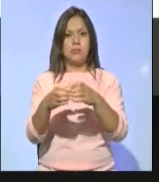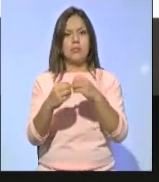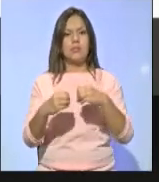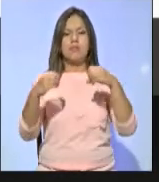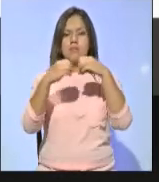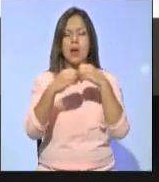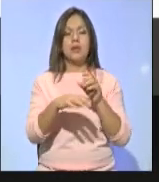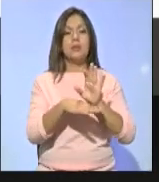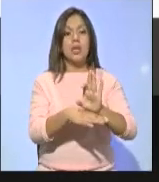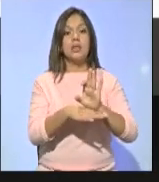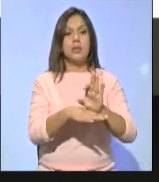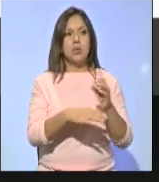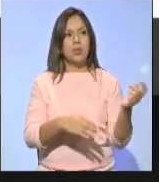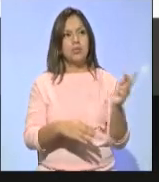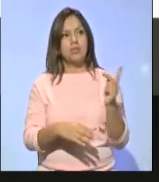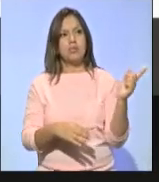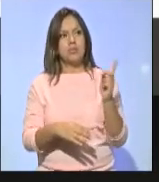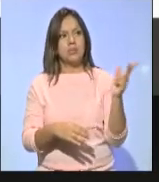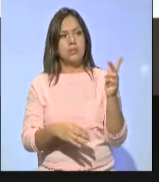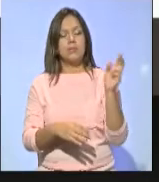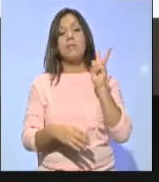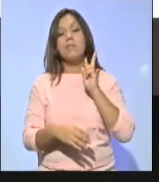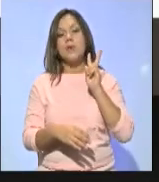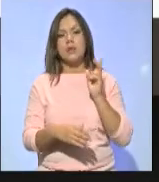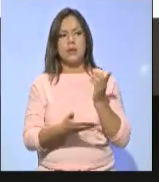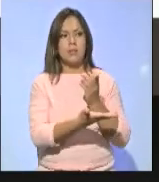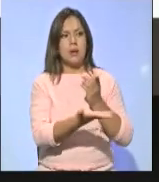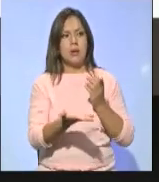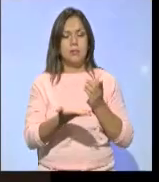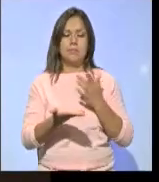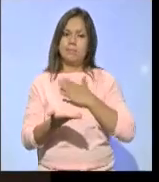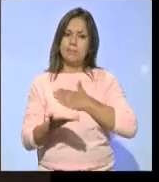testimonios de padres de víctimas de abuso.